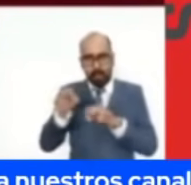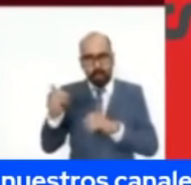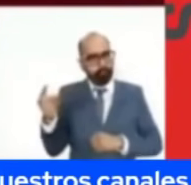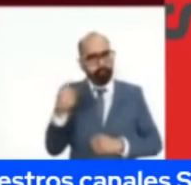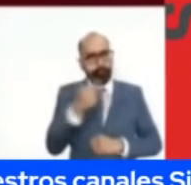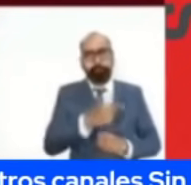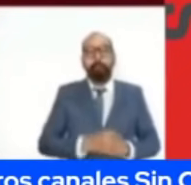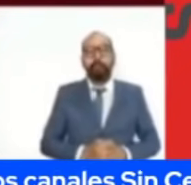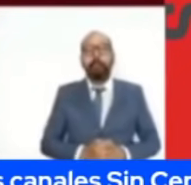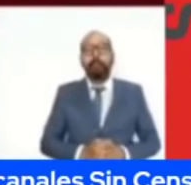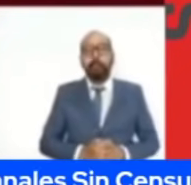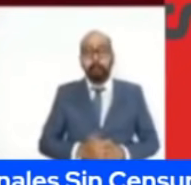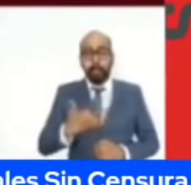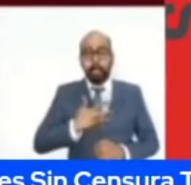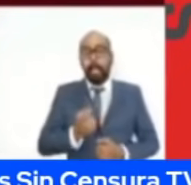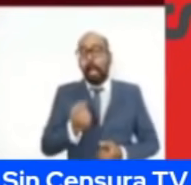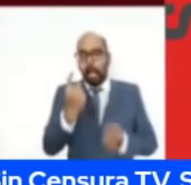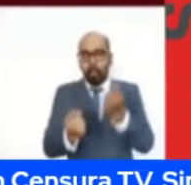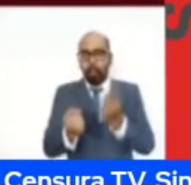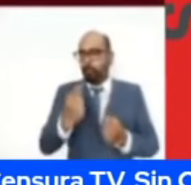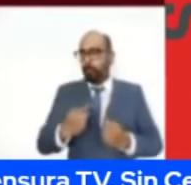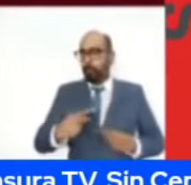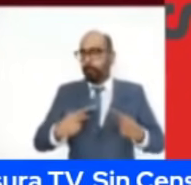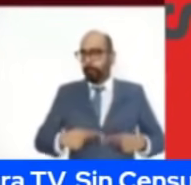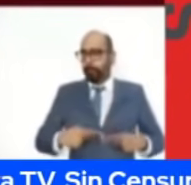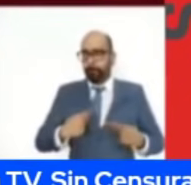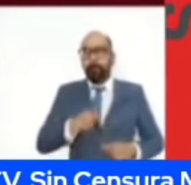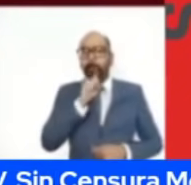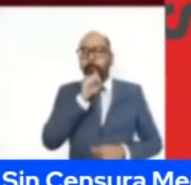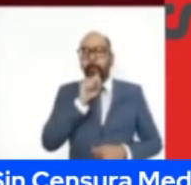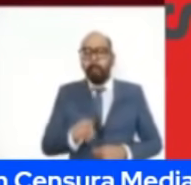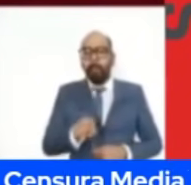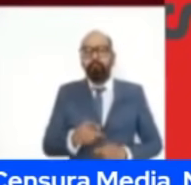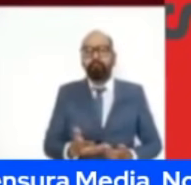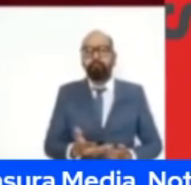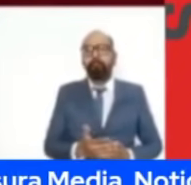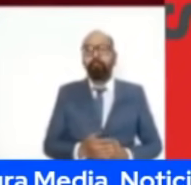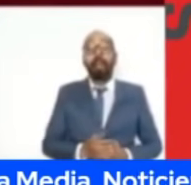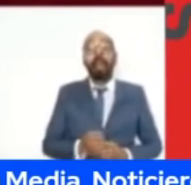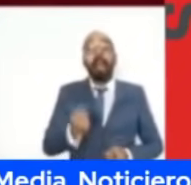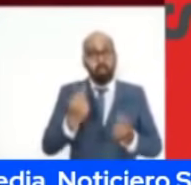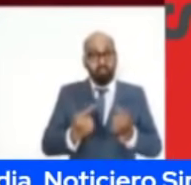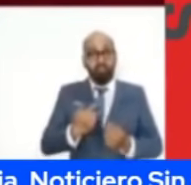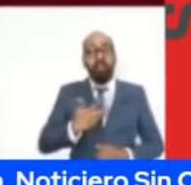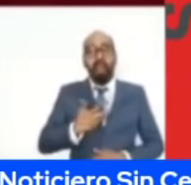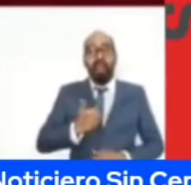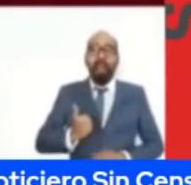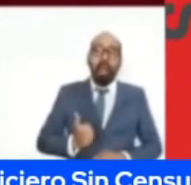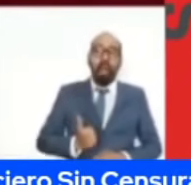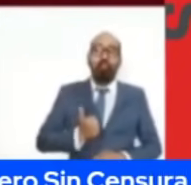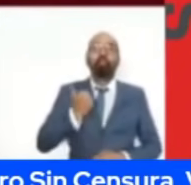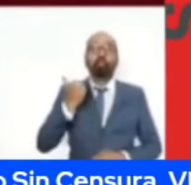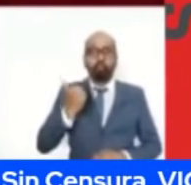y aquí hay algunos ejemplos también de abuso d